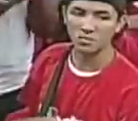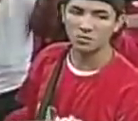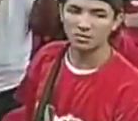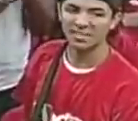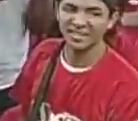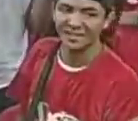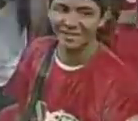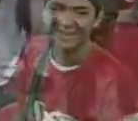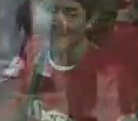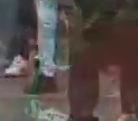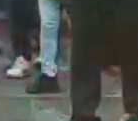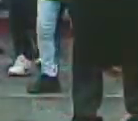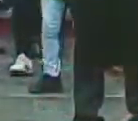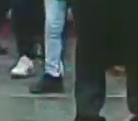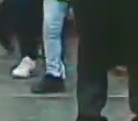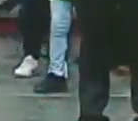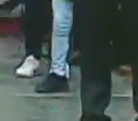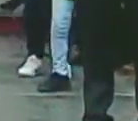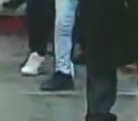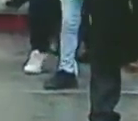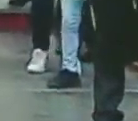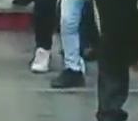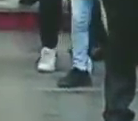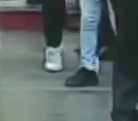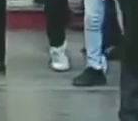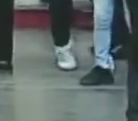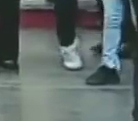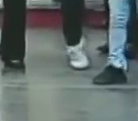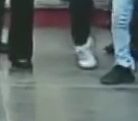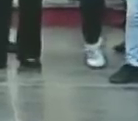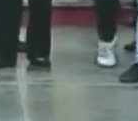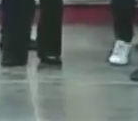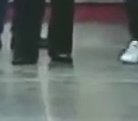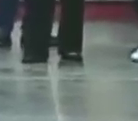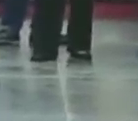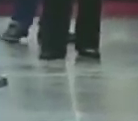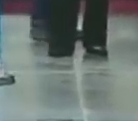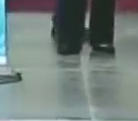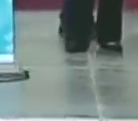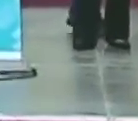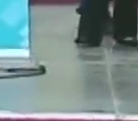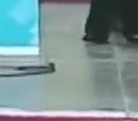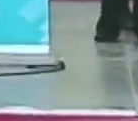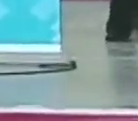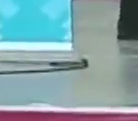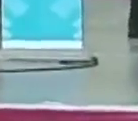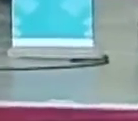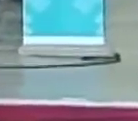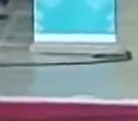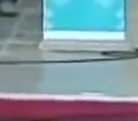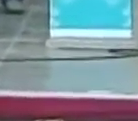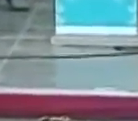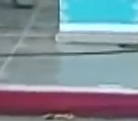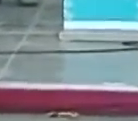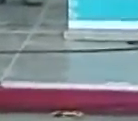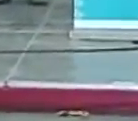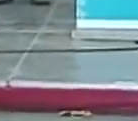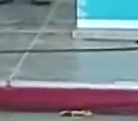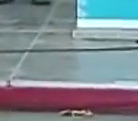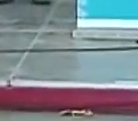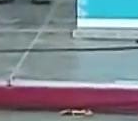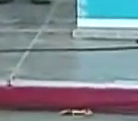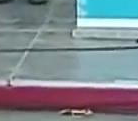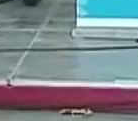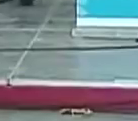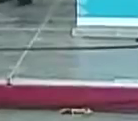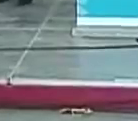Ocurre en la Plaza Bolívar de la ciudad de Caracas, donde ha acudido el jefe de Estado venezolano, el presidente de la República Bolivariana de Venezuela, a